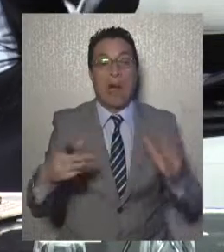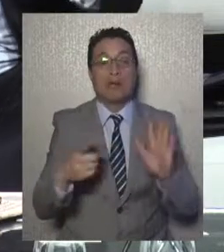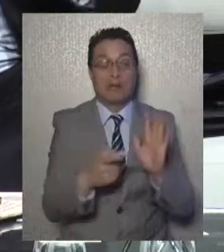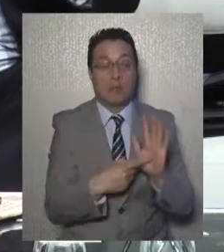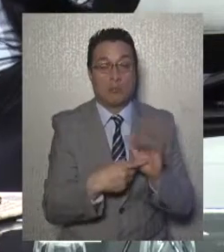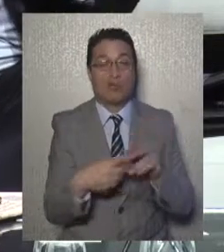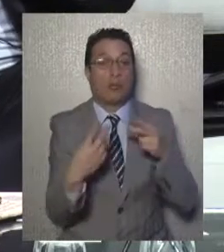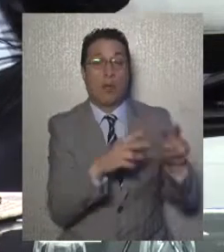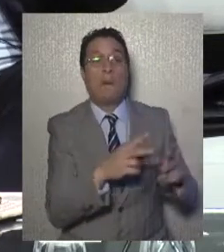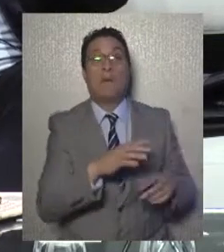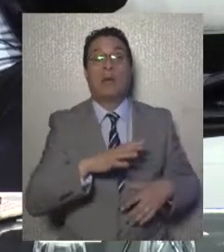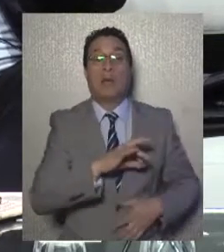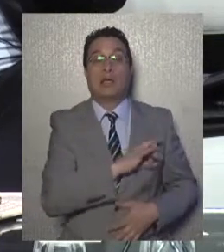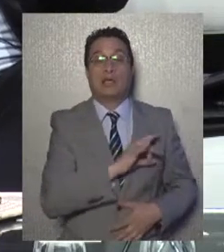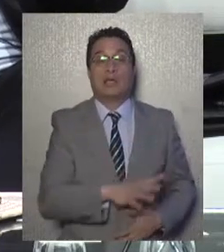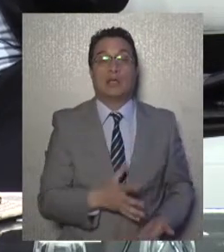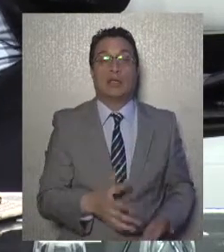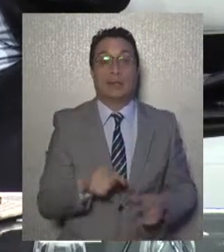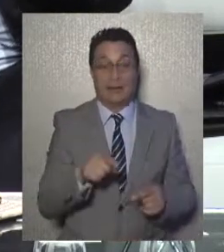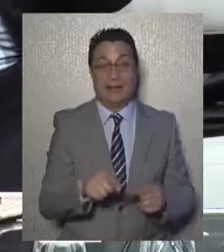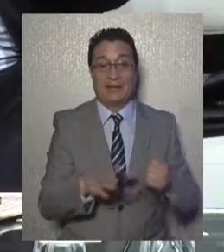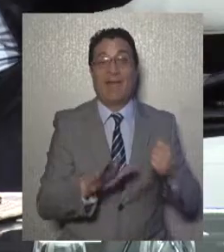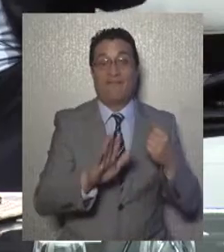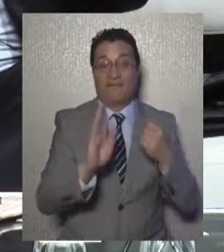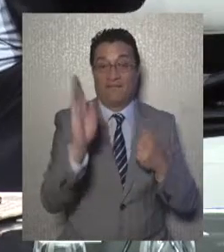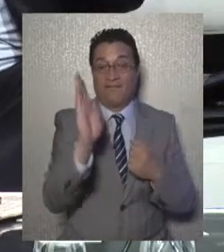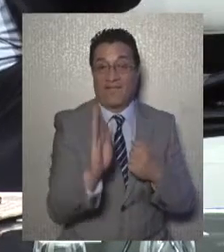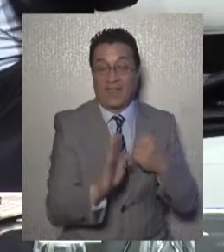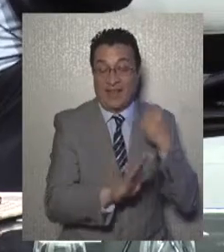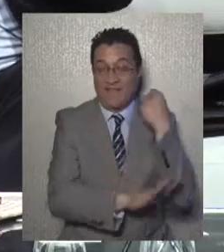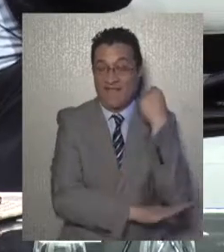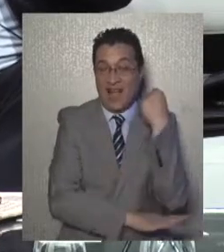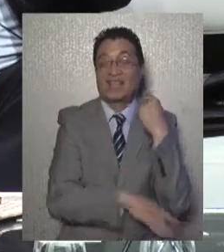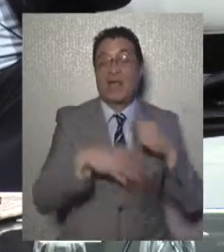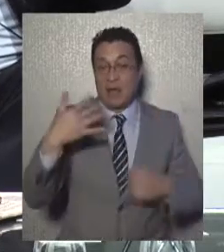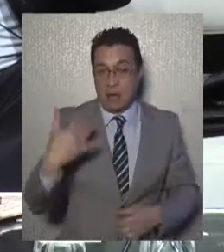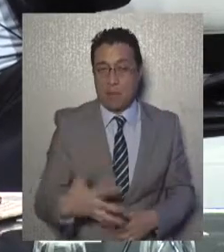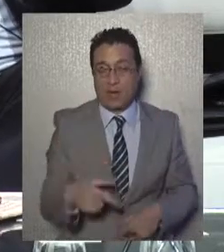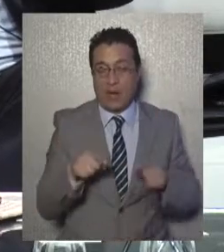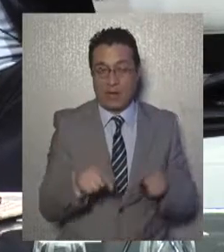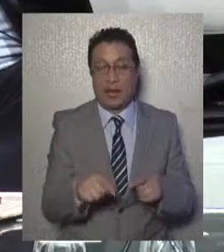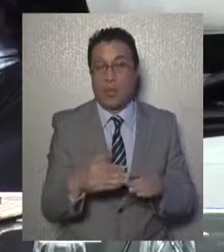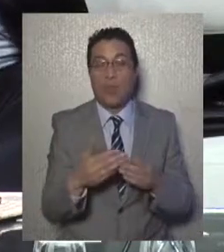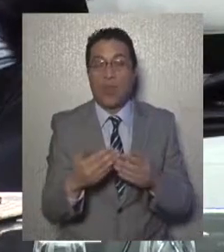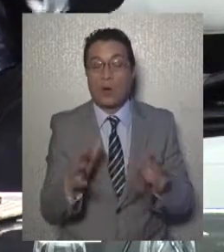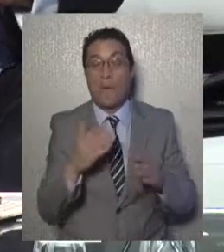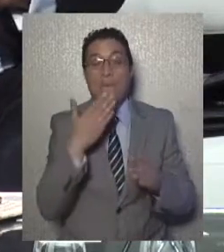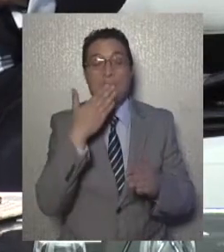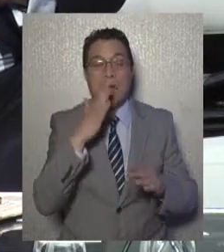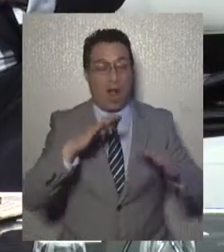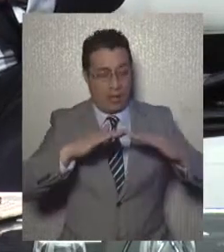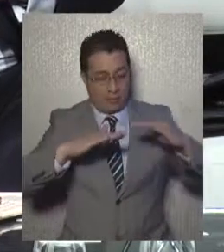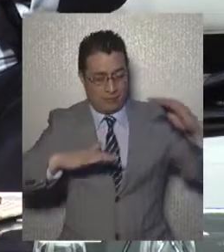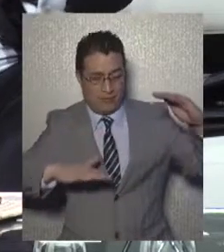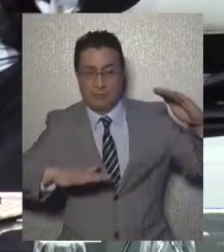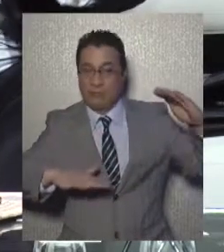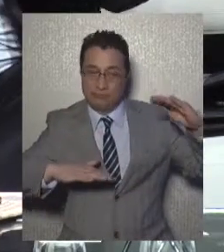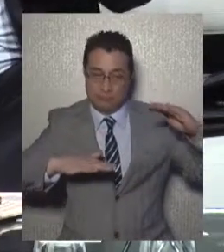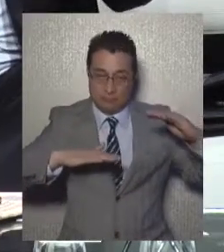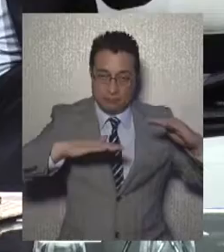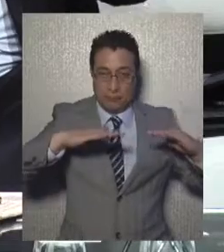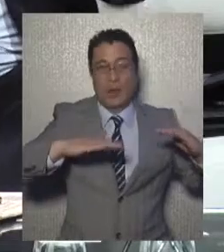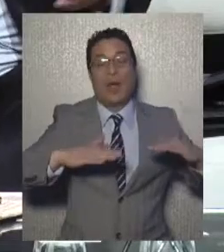para el fisco. Esa base es necesaria en cualquier escenario que yo quiera mejorar la desigualdad, en que